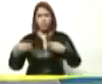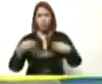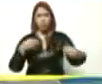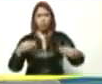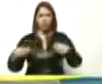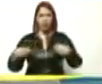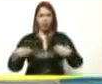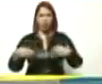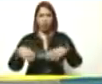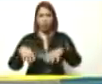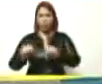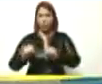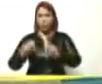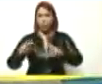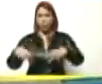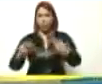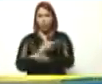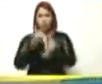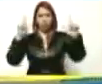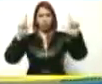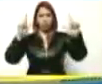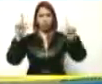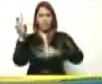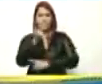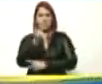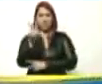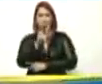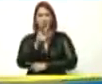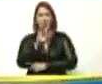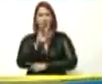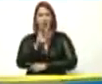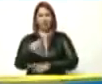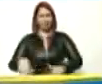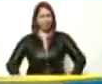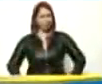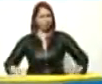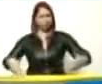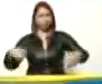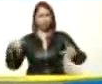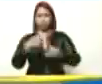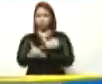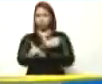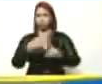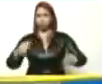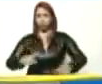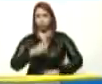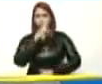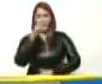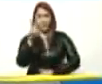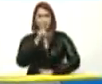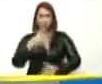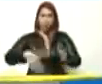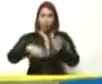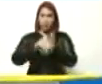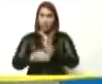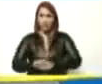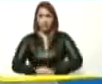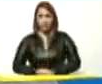colonial, neoliberal, en Venezuela, capitalista, salvaje, Venezuela, nuevamente,